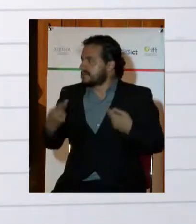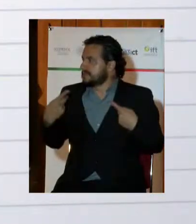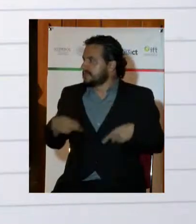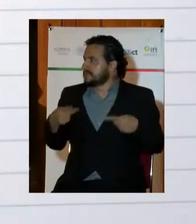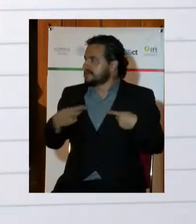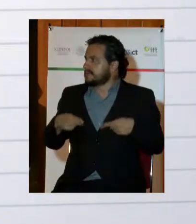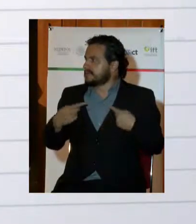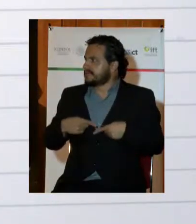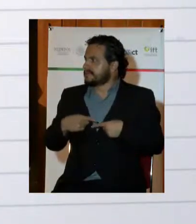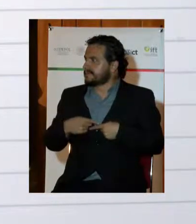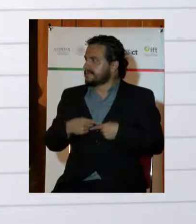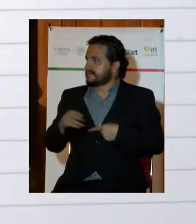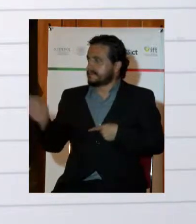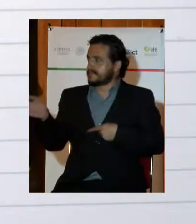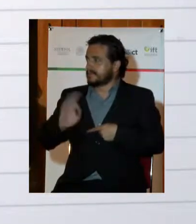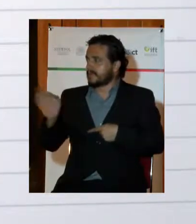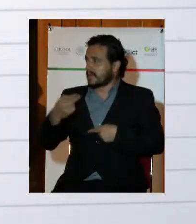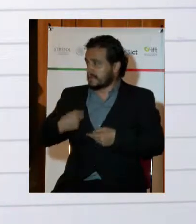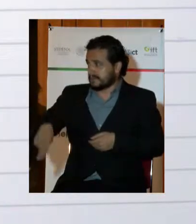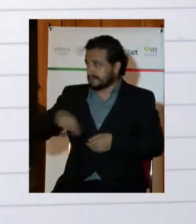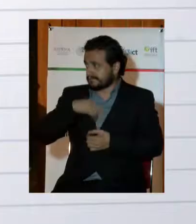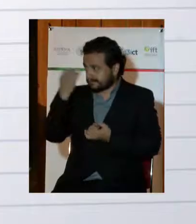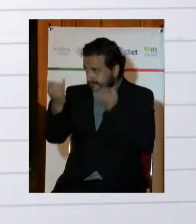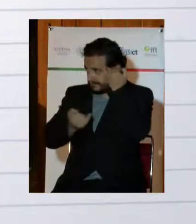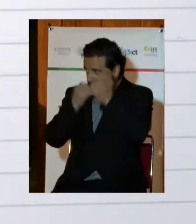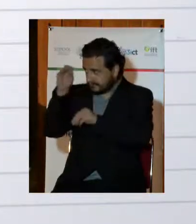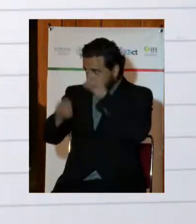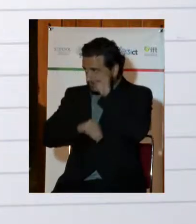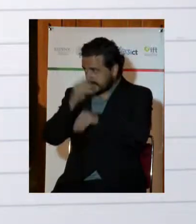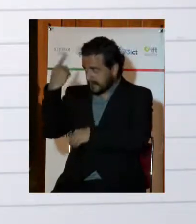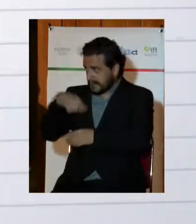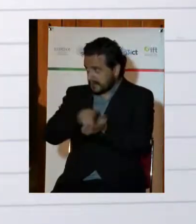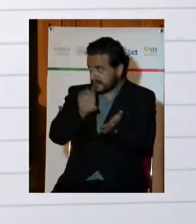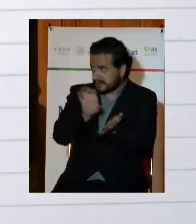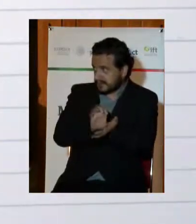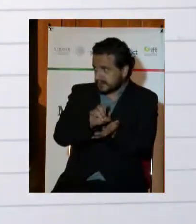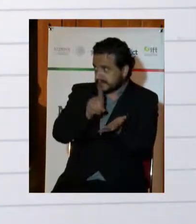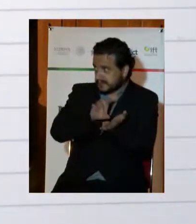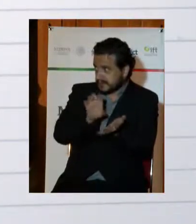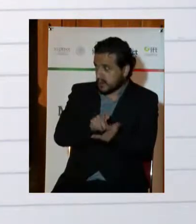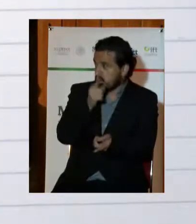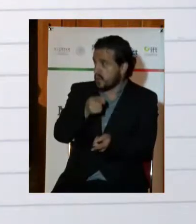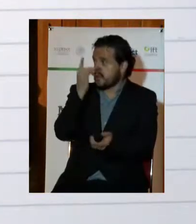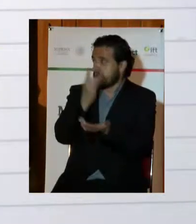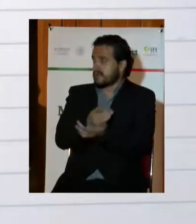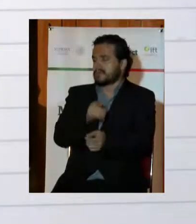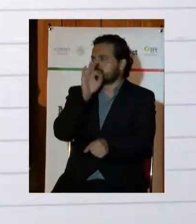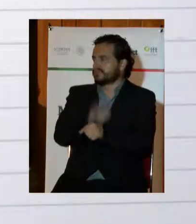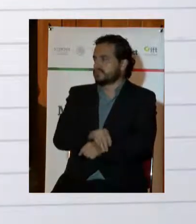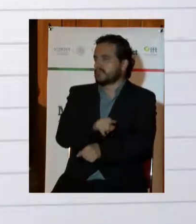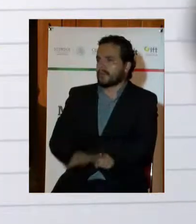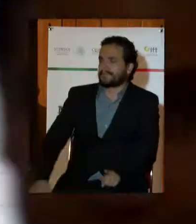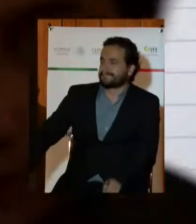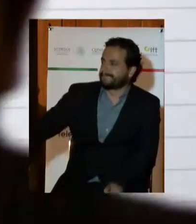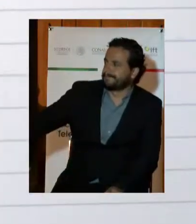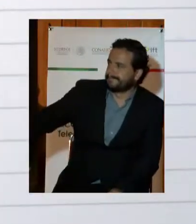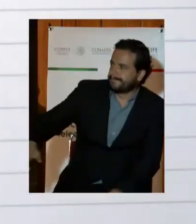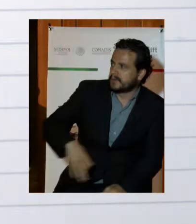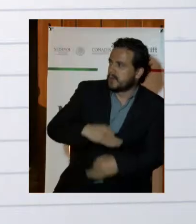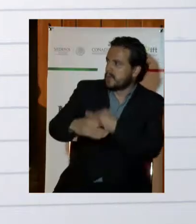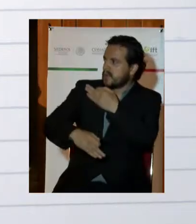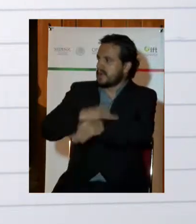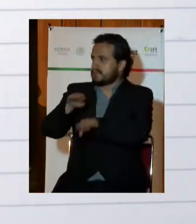diseñamos para los extremos, nos beneficiamos a todos. Hablaba de un iPad de su mamá y de su hija. Igual pasa en mi casa. La única